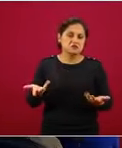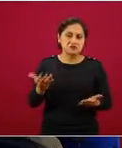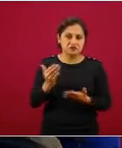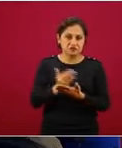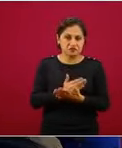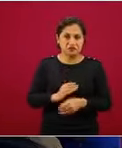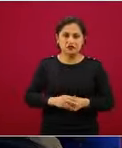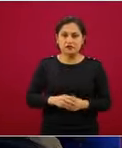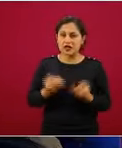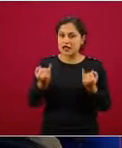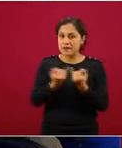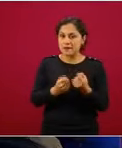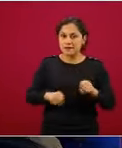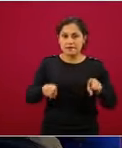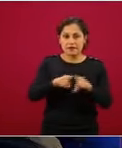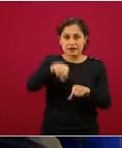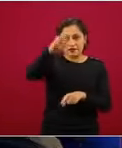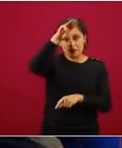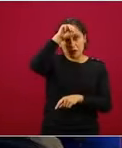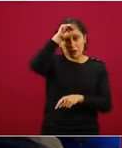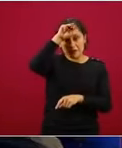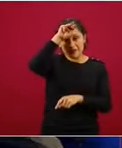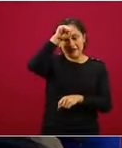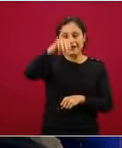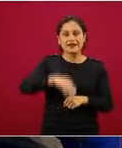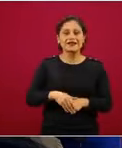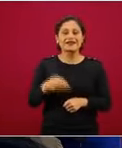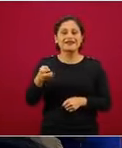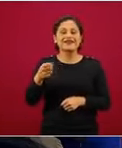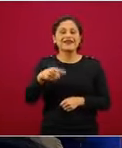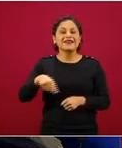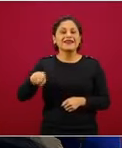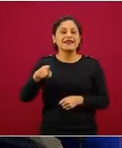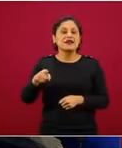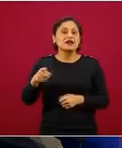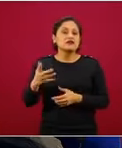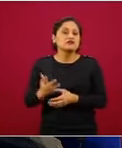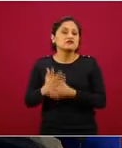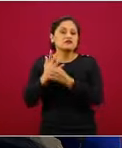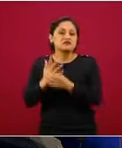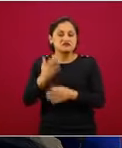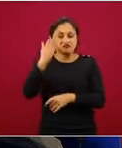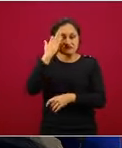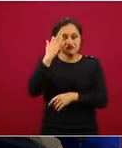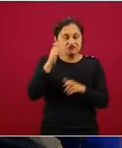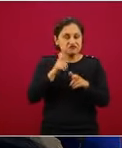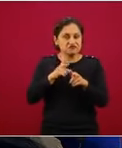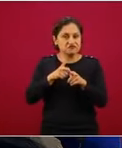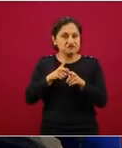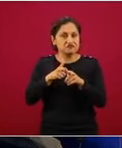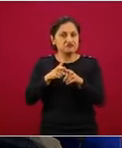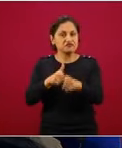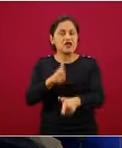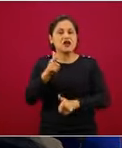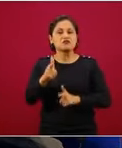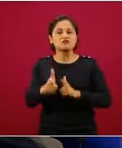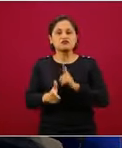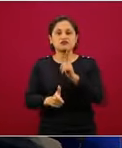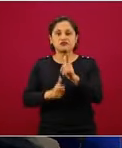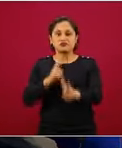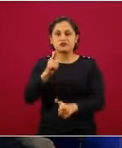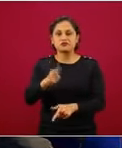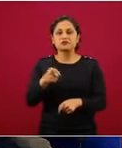y reiteramos la importancia de que estas epidemias que son más tardías logren también mantener las restricciones de